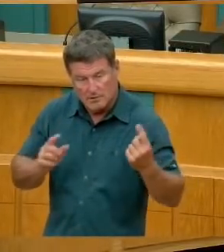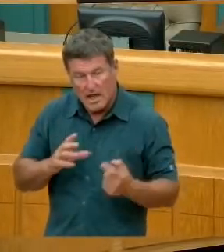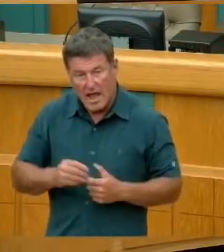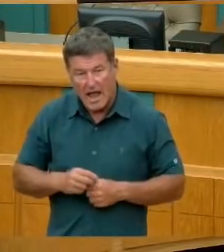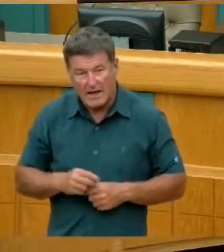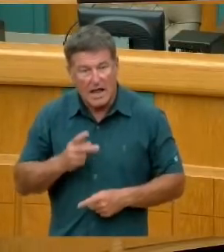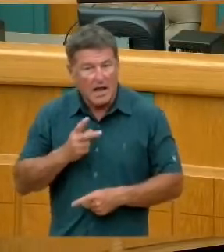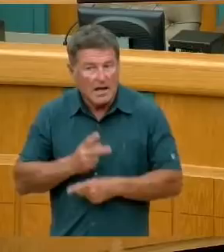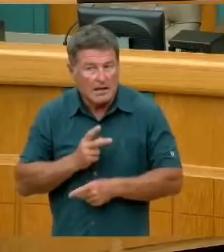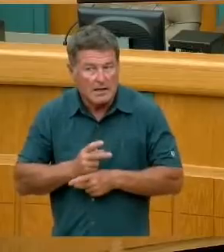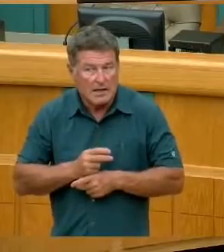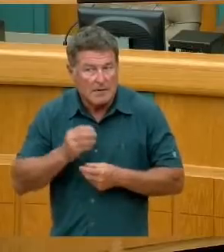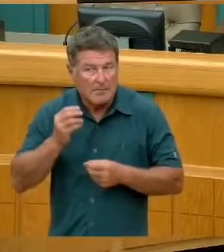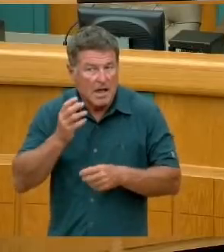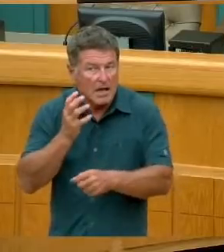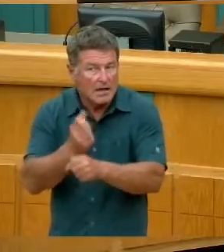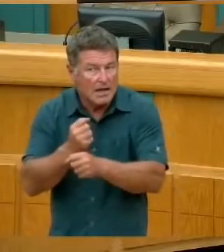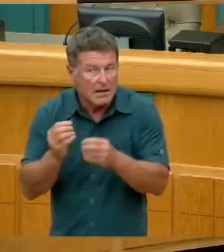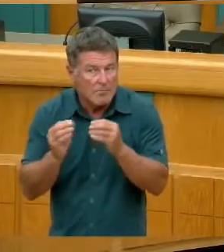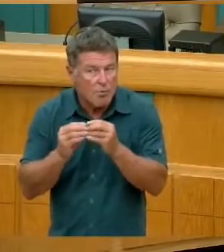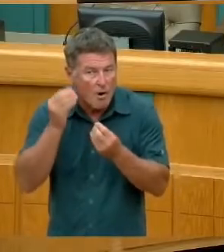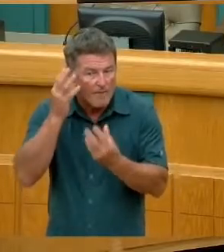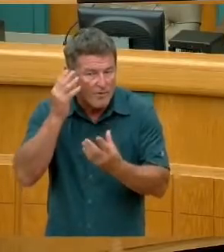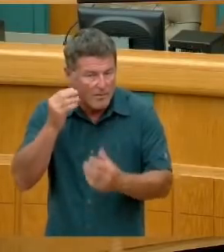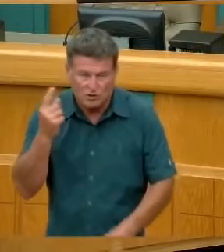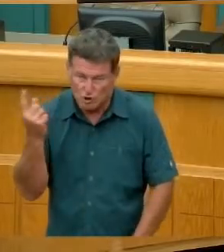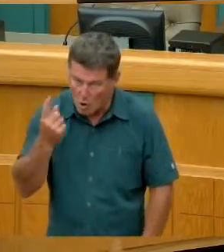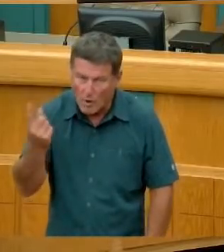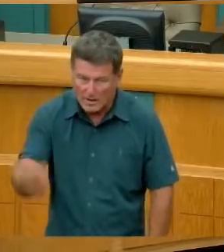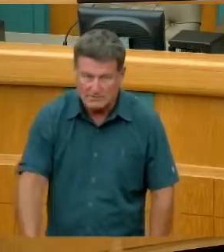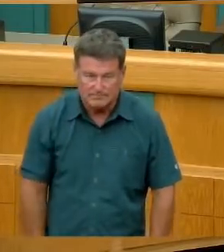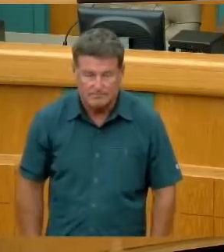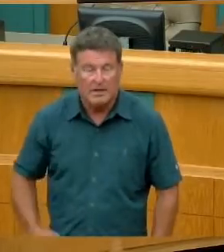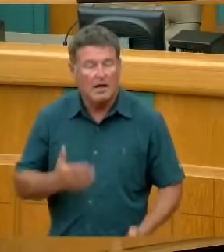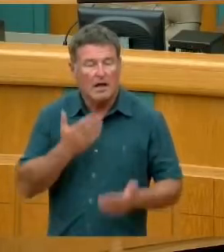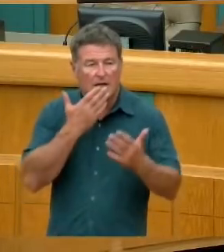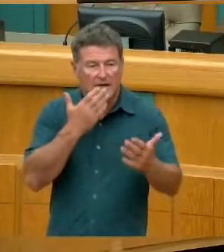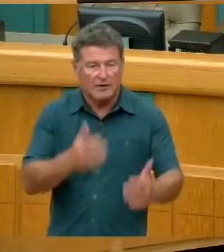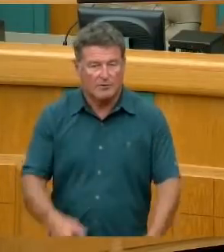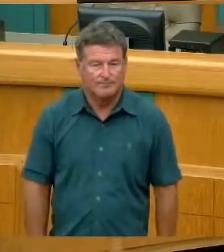distance, and as always, stay informed. Thank you.